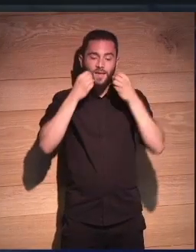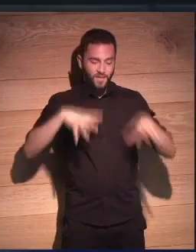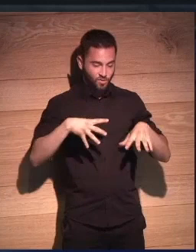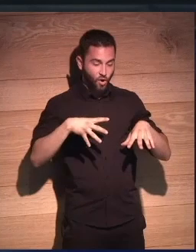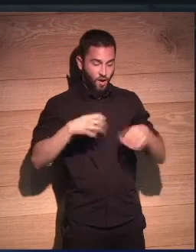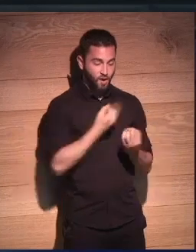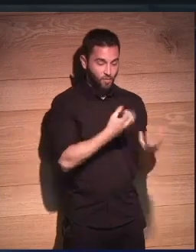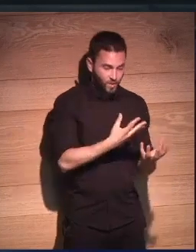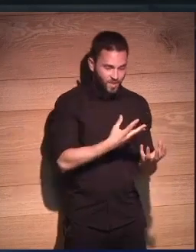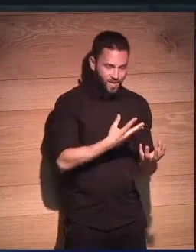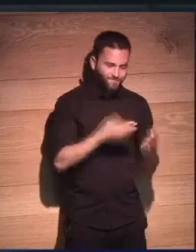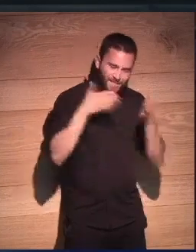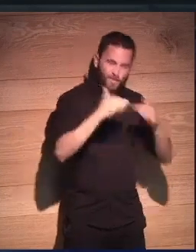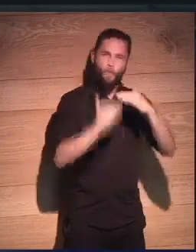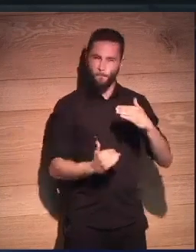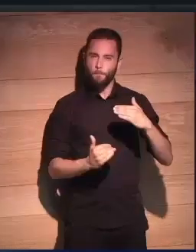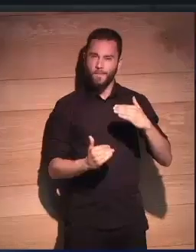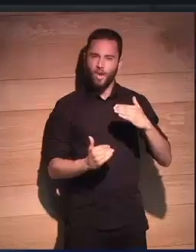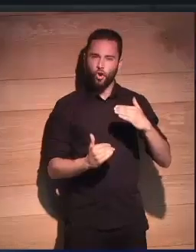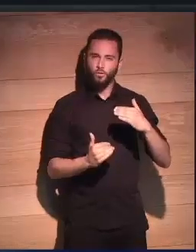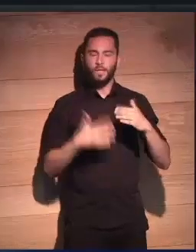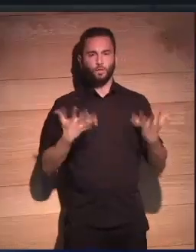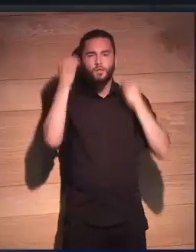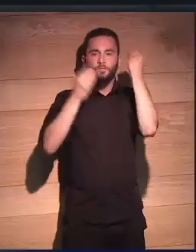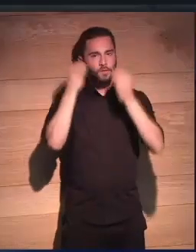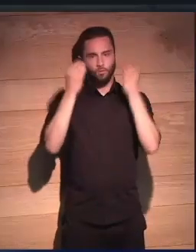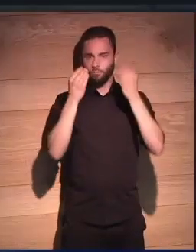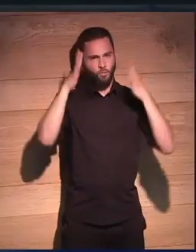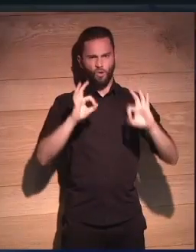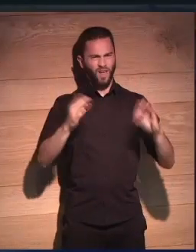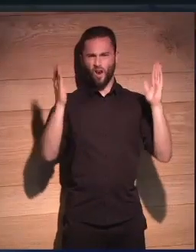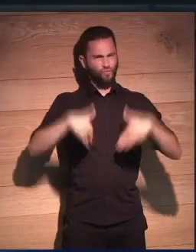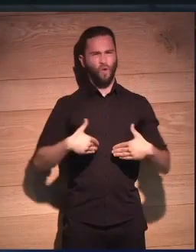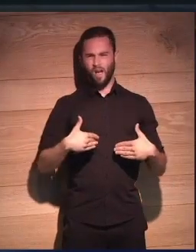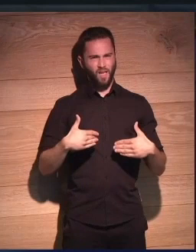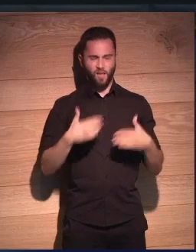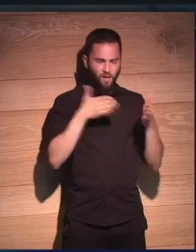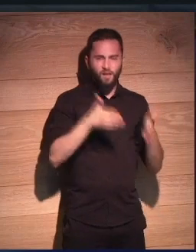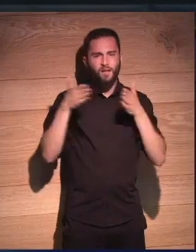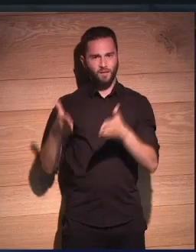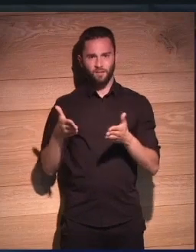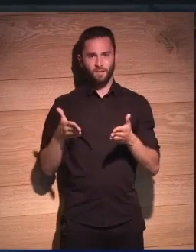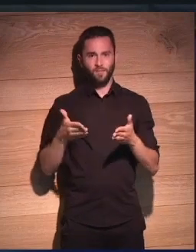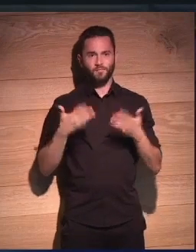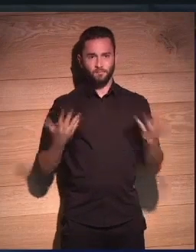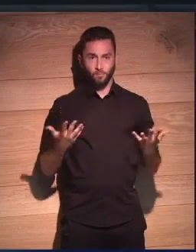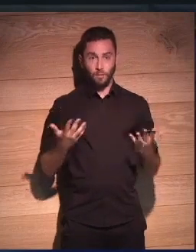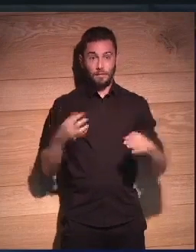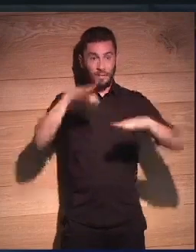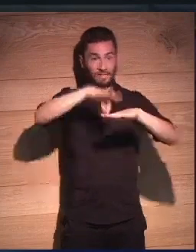estaba contando a su hijo. Y, ¿no?, pensó, esto no tiene ningún sentido. Ese fue el